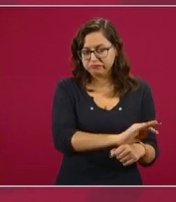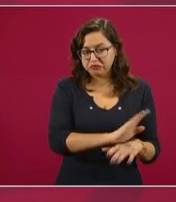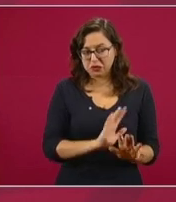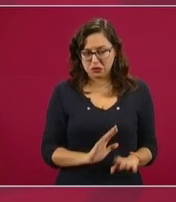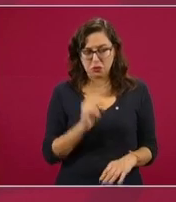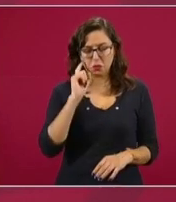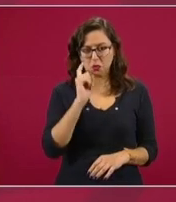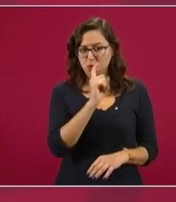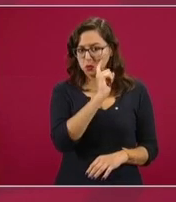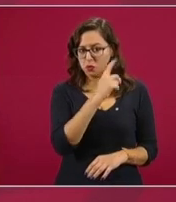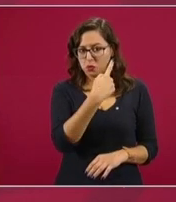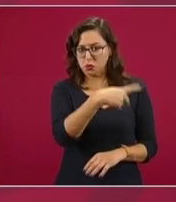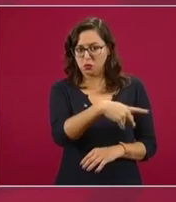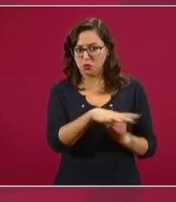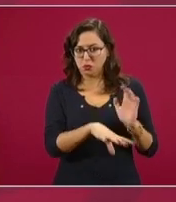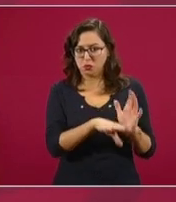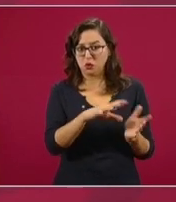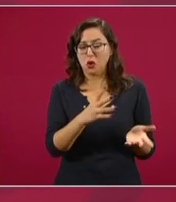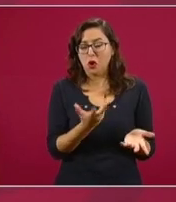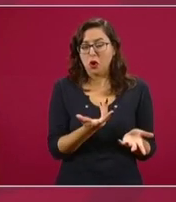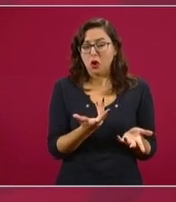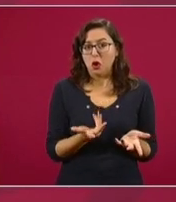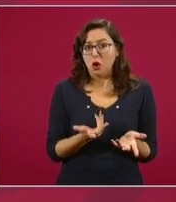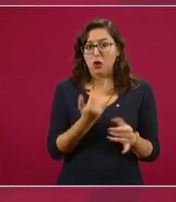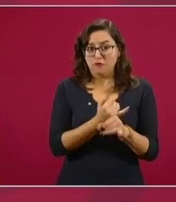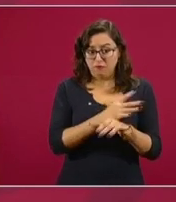de acuerdo a la información que